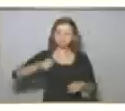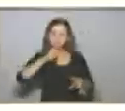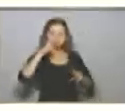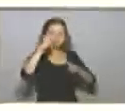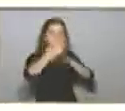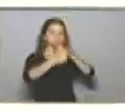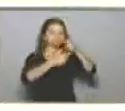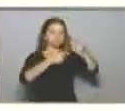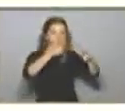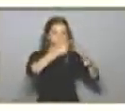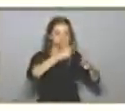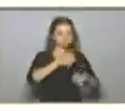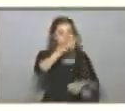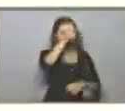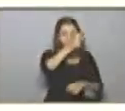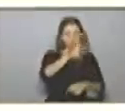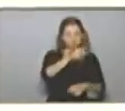Pax Domini.